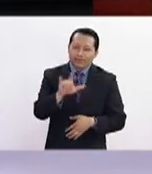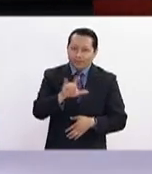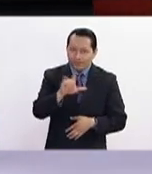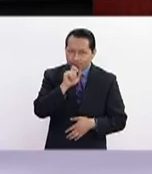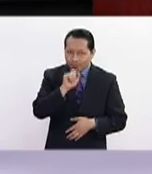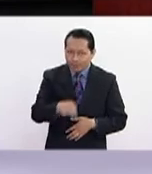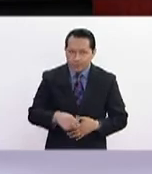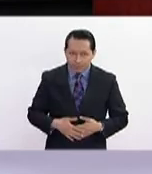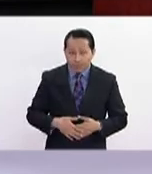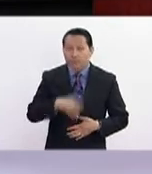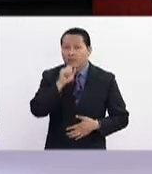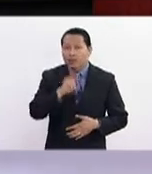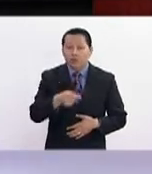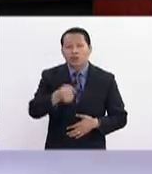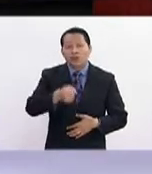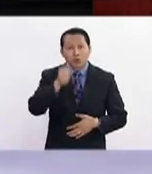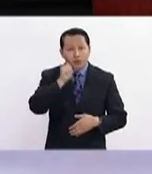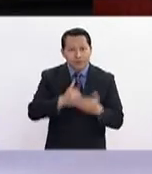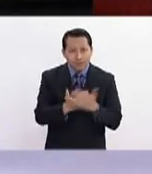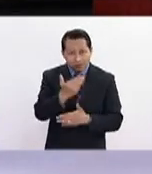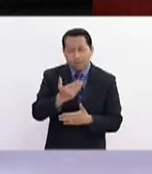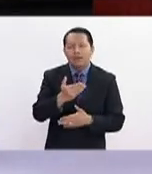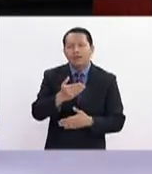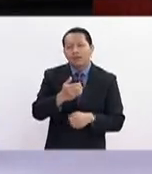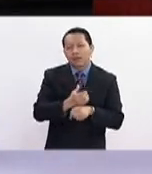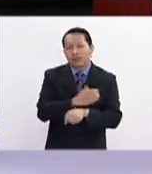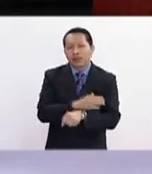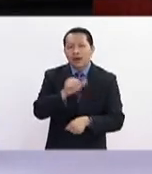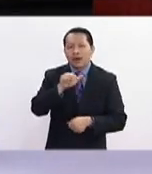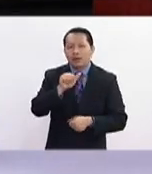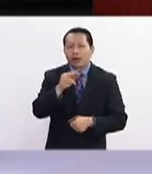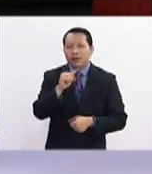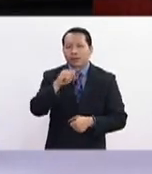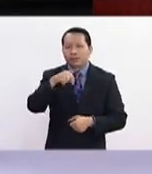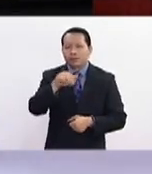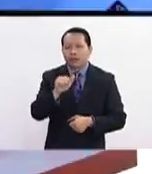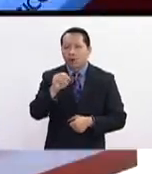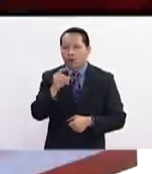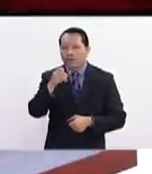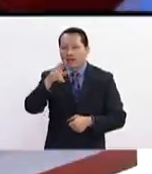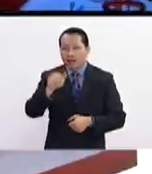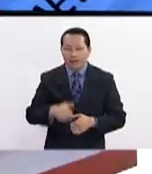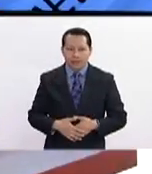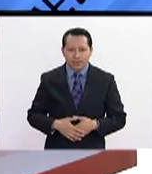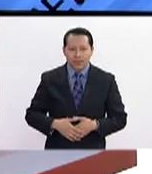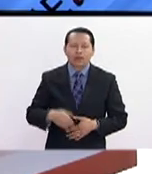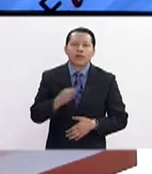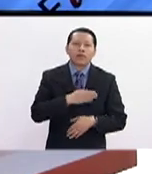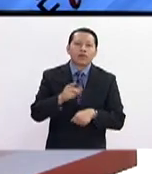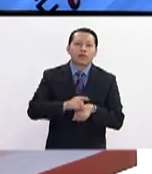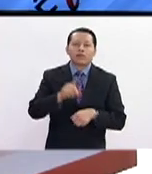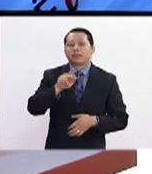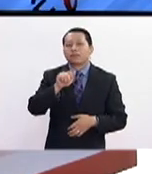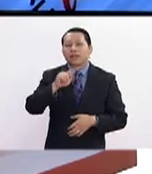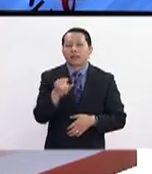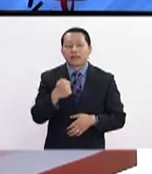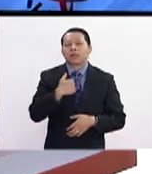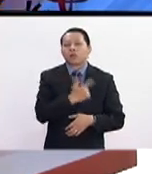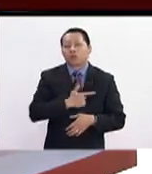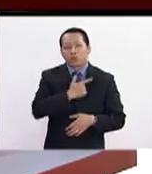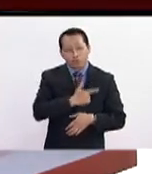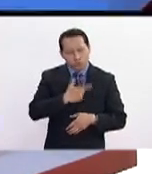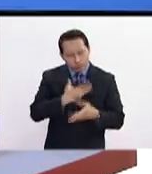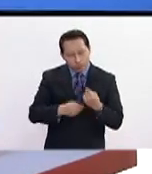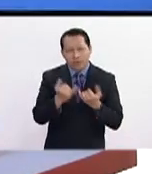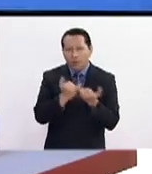Mexicana. Saludo con gusto, como a cada mañana, a mi compañera Ana Cristina Olvera. Muy buenos días, Patti. El gusto de saludarte es